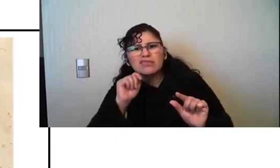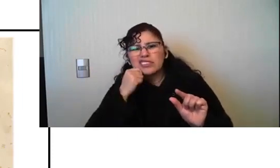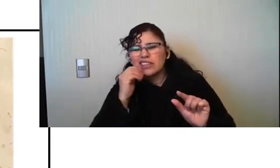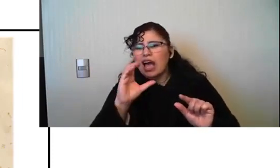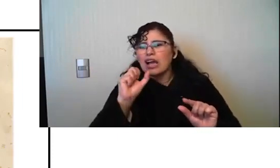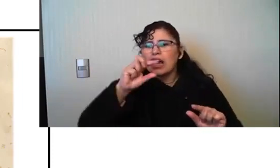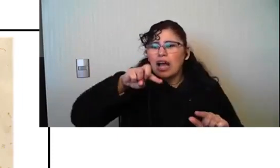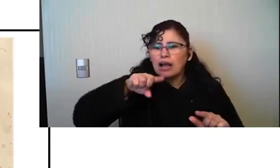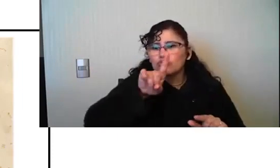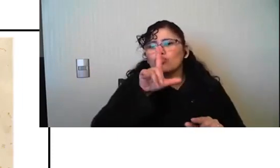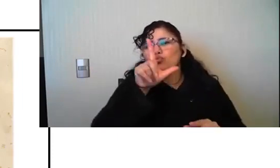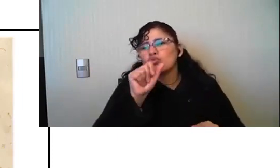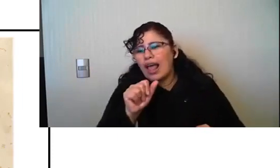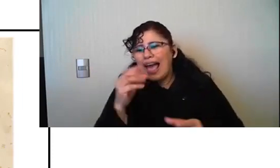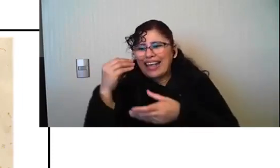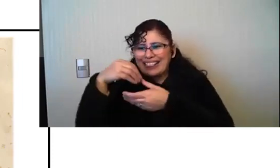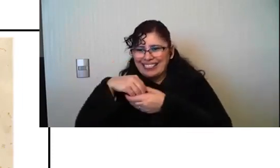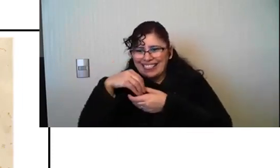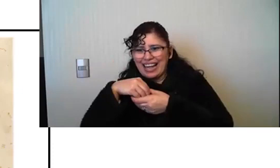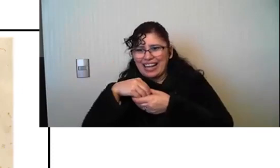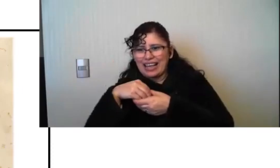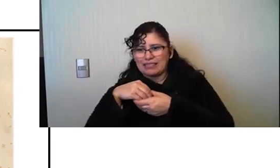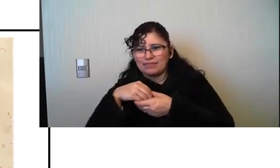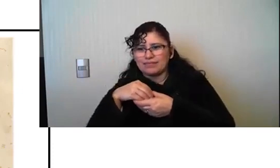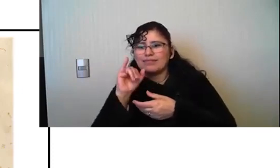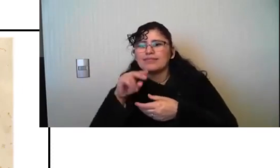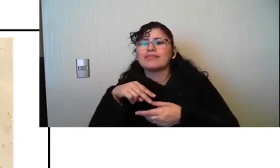interna. Entonces hay una cápsula interna.